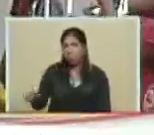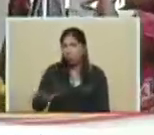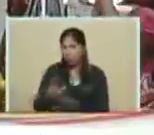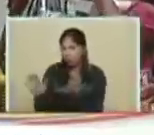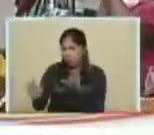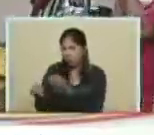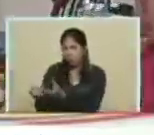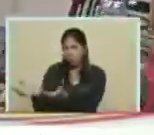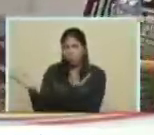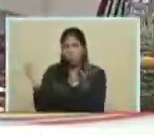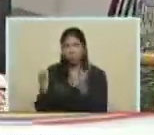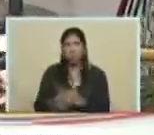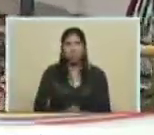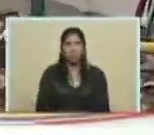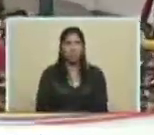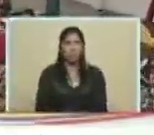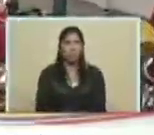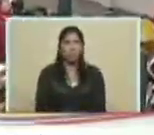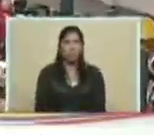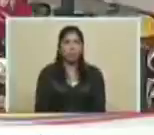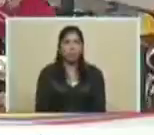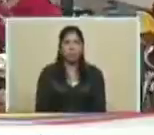febrero.